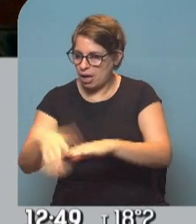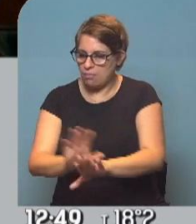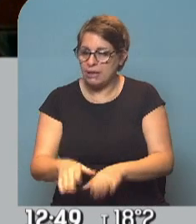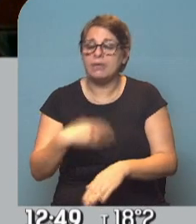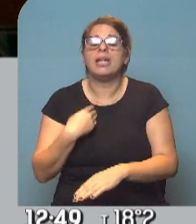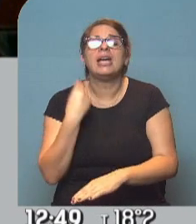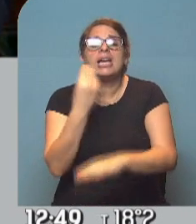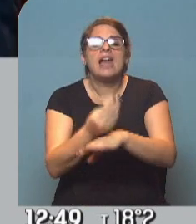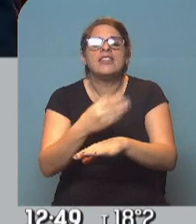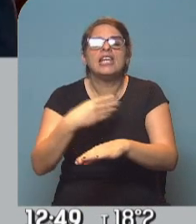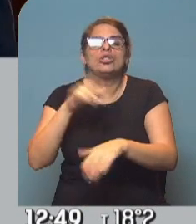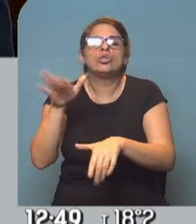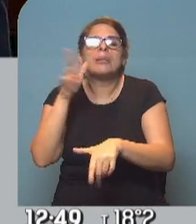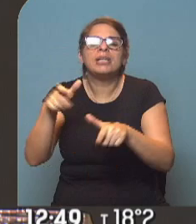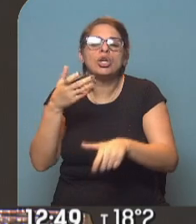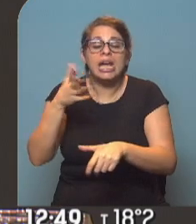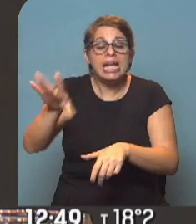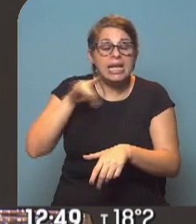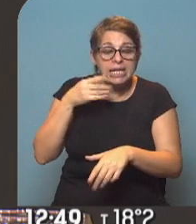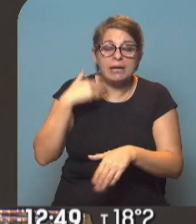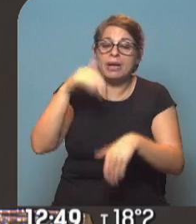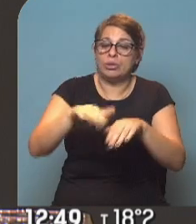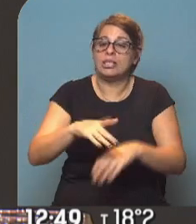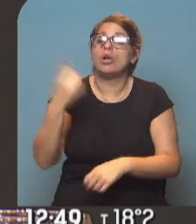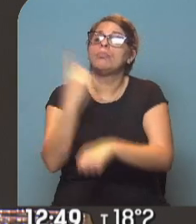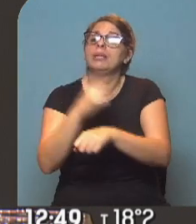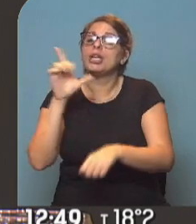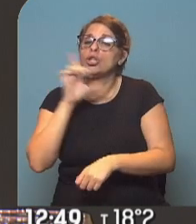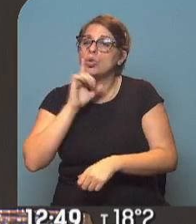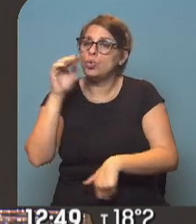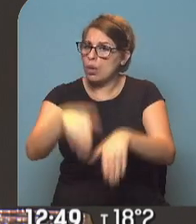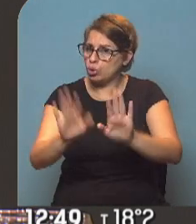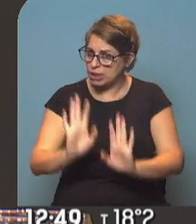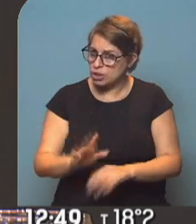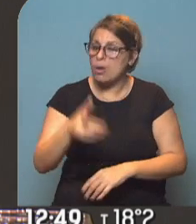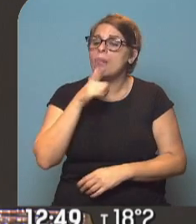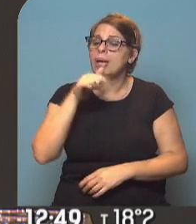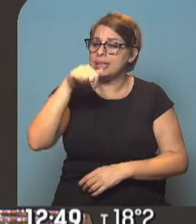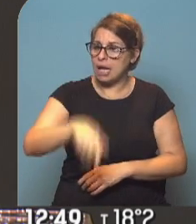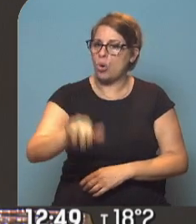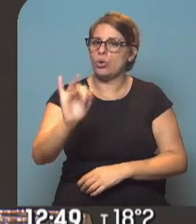candidato favorito para las elecciones. El 1 de julio entonces son las elecciones, todo indica que esta vez